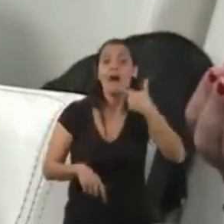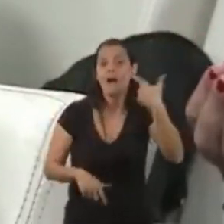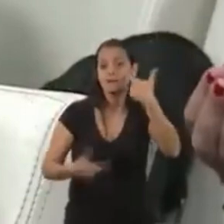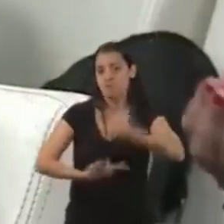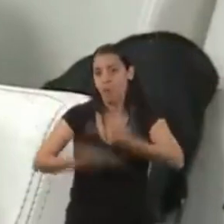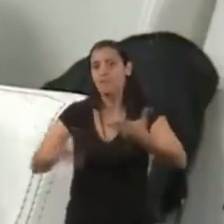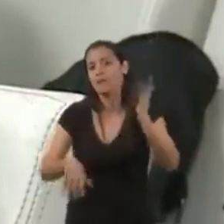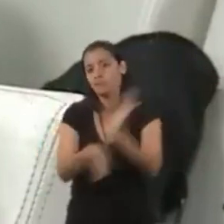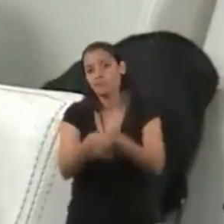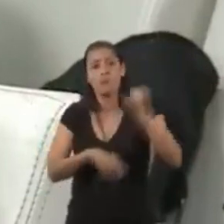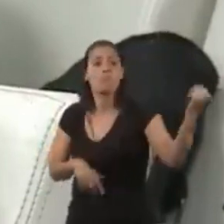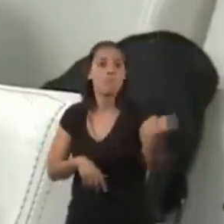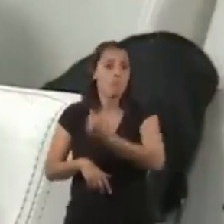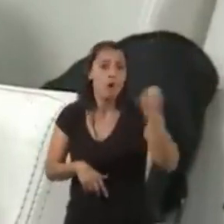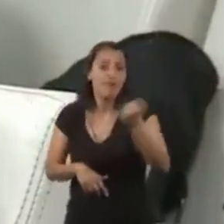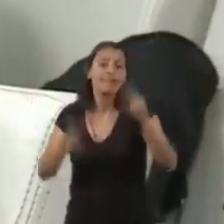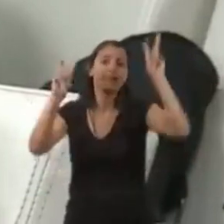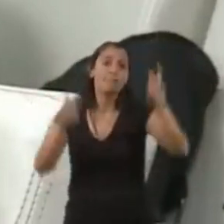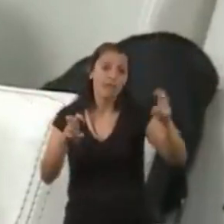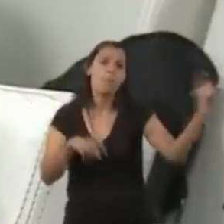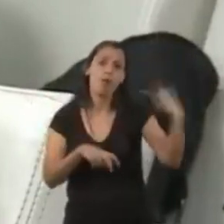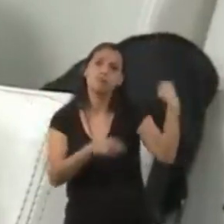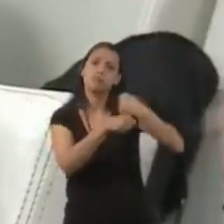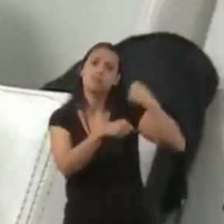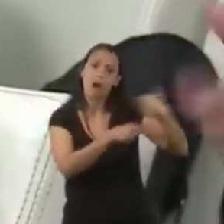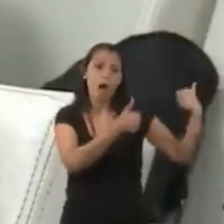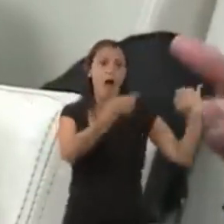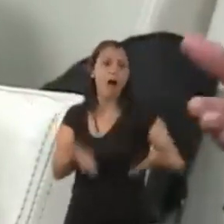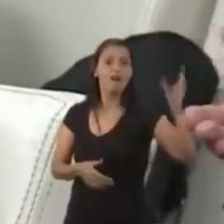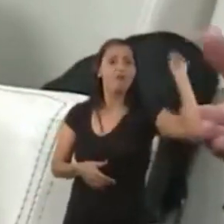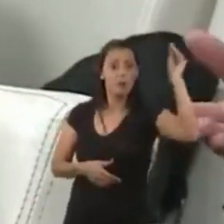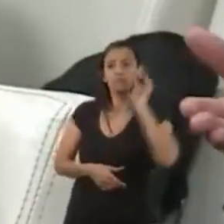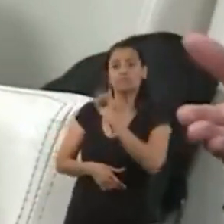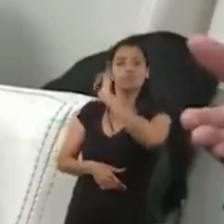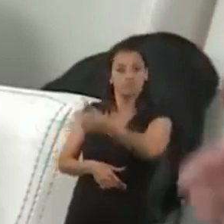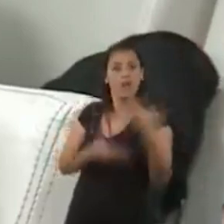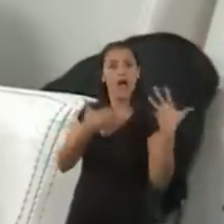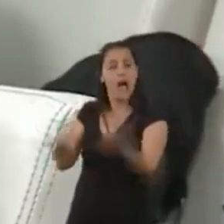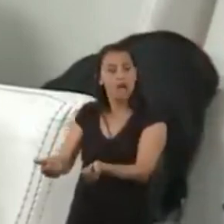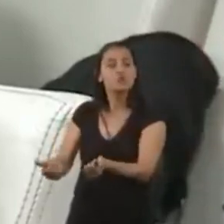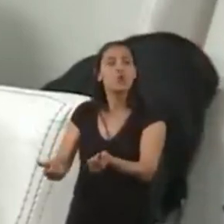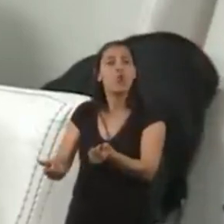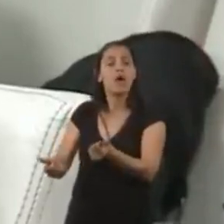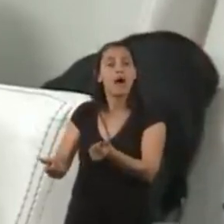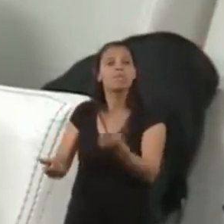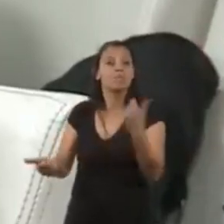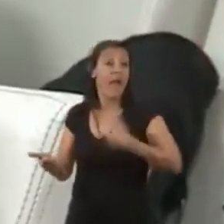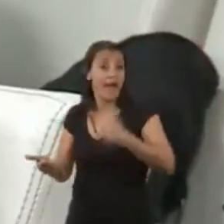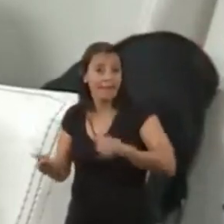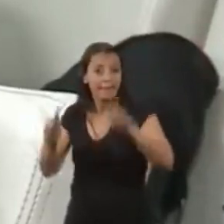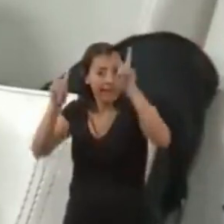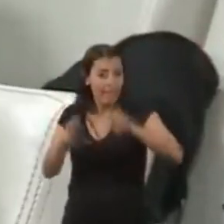importancia de la buena disposición política del gobierno de Brasil para ayudar a solucionar el tema de la carta de crédito de